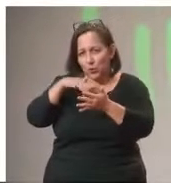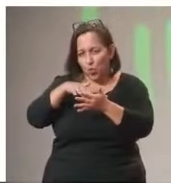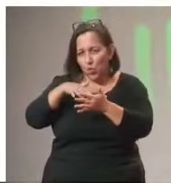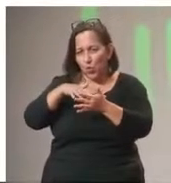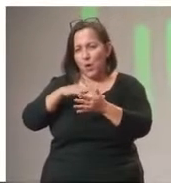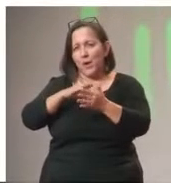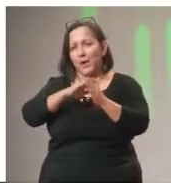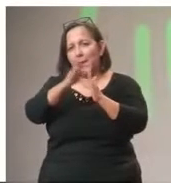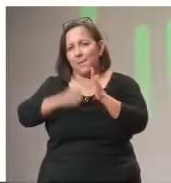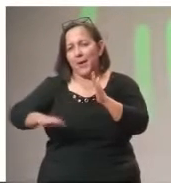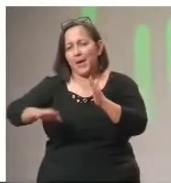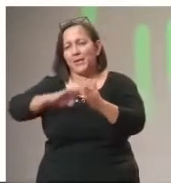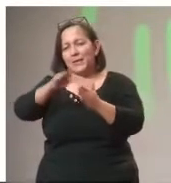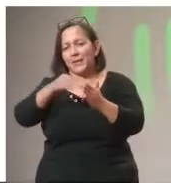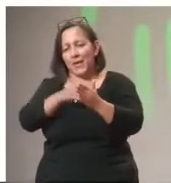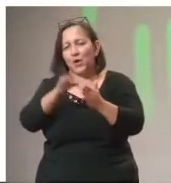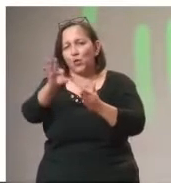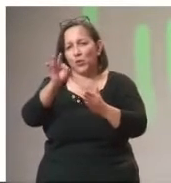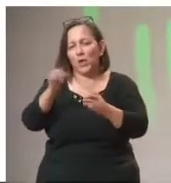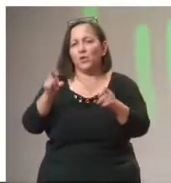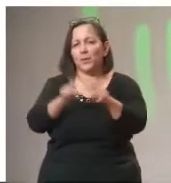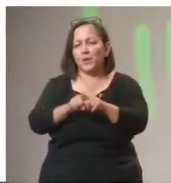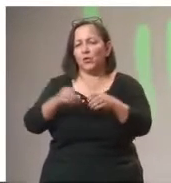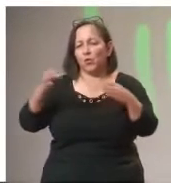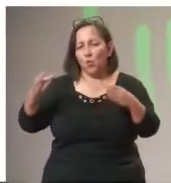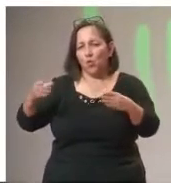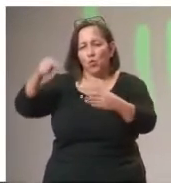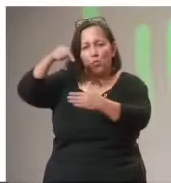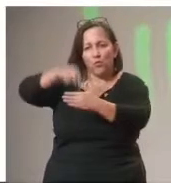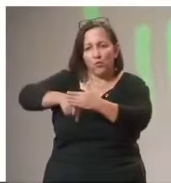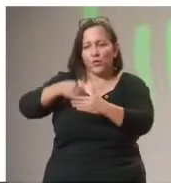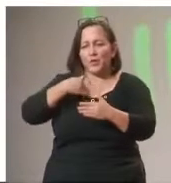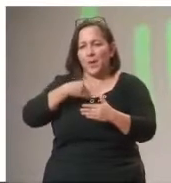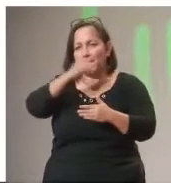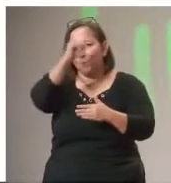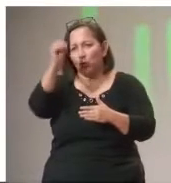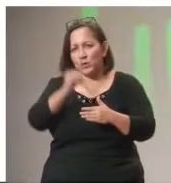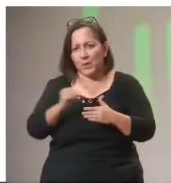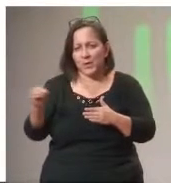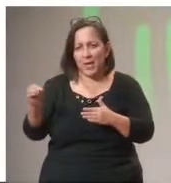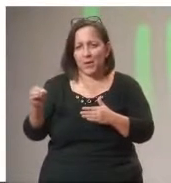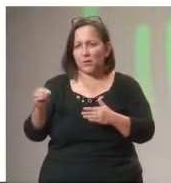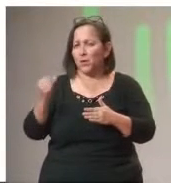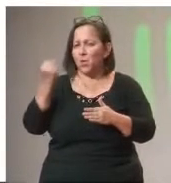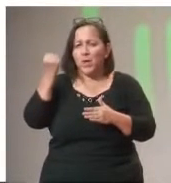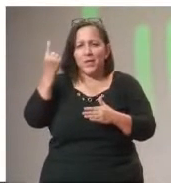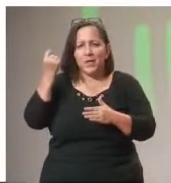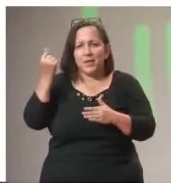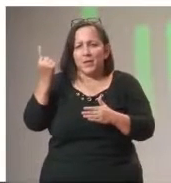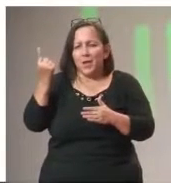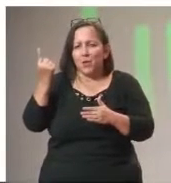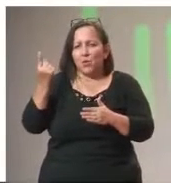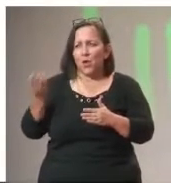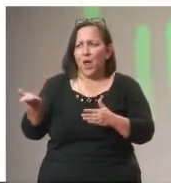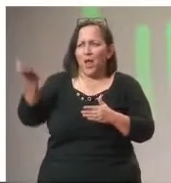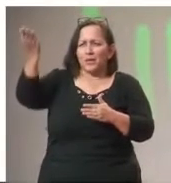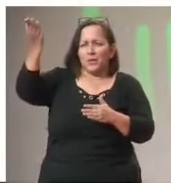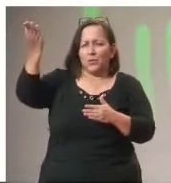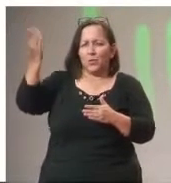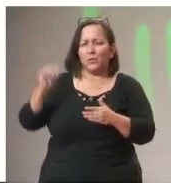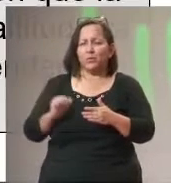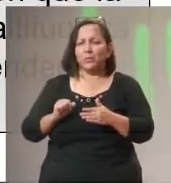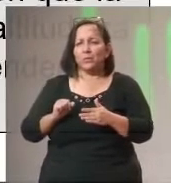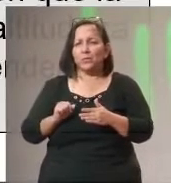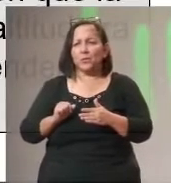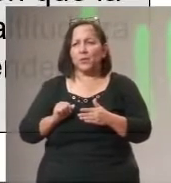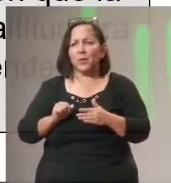mismo. Encontraron que los pozos profundos tenían composiciones que no eran comprensibles con altitud. Y esto